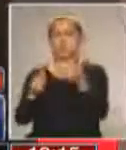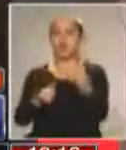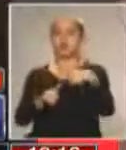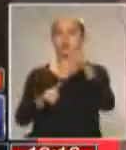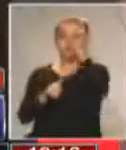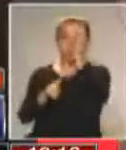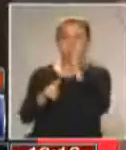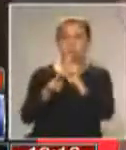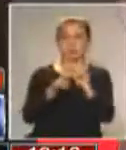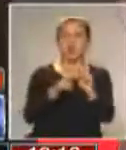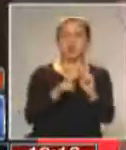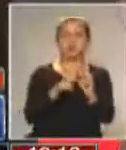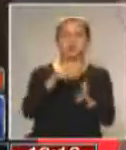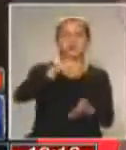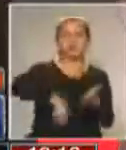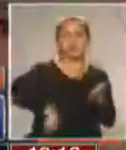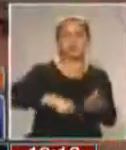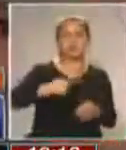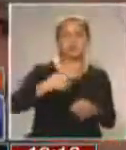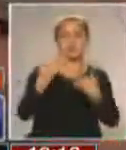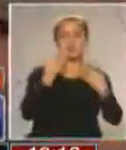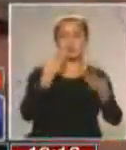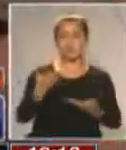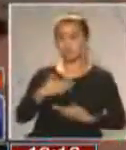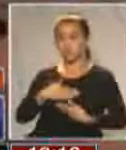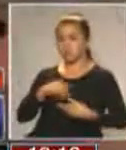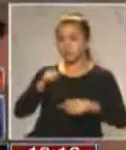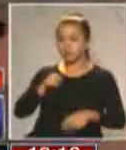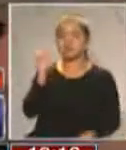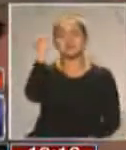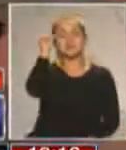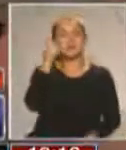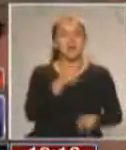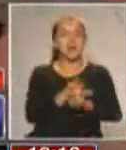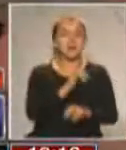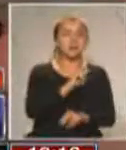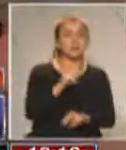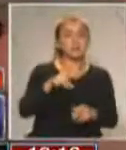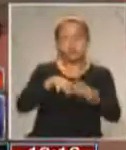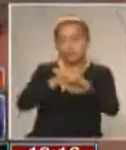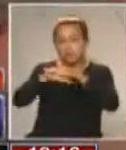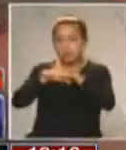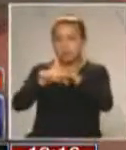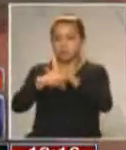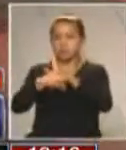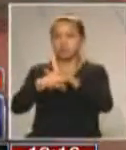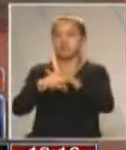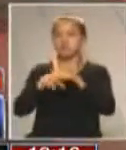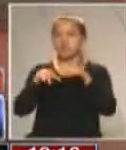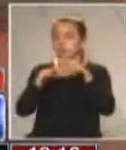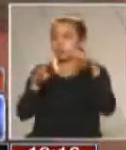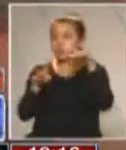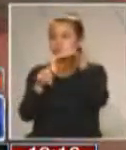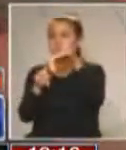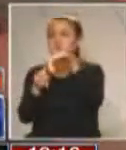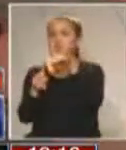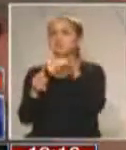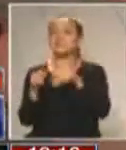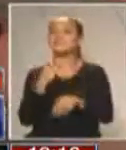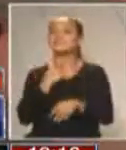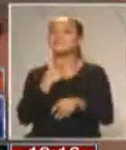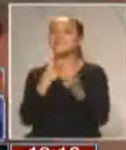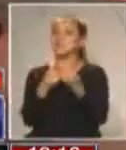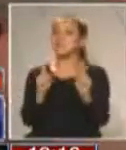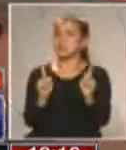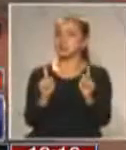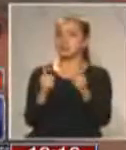que realice algo en beneficio mío. Y eso es lo que hay que determinar, si es que hubo o no tráfico de influencia. Conflictos de interés es distinto, porque conflicto de interés